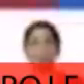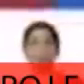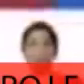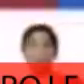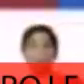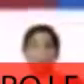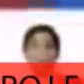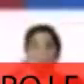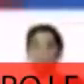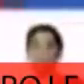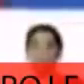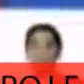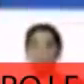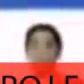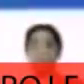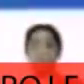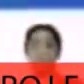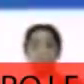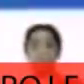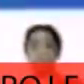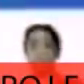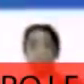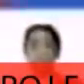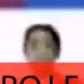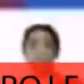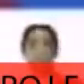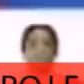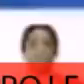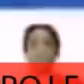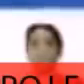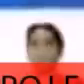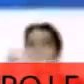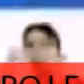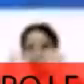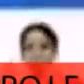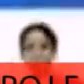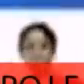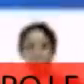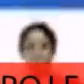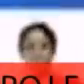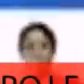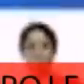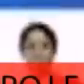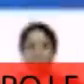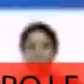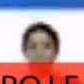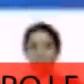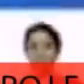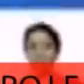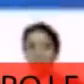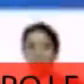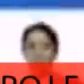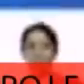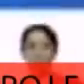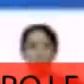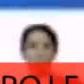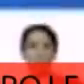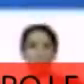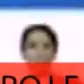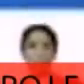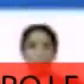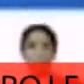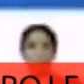por razones obvias. Ajá. Porque tienen que ser antes de la elección, la reelección del presidente Donald Trump.